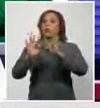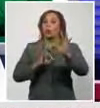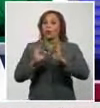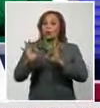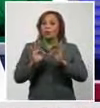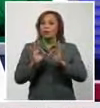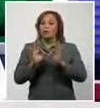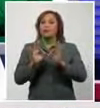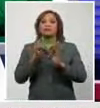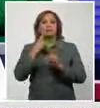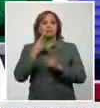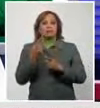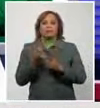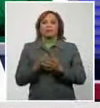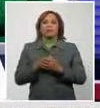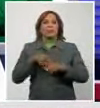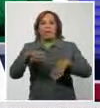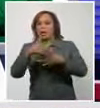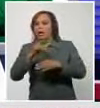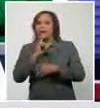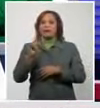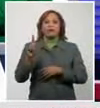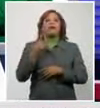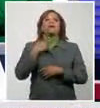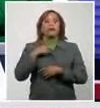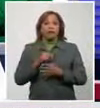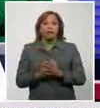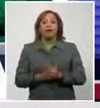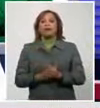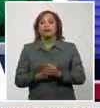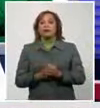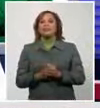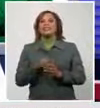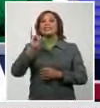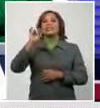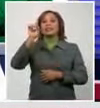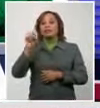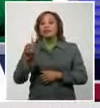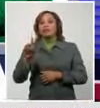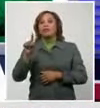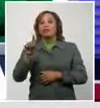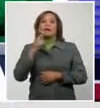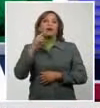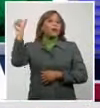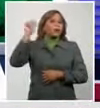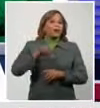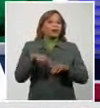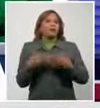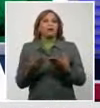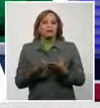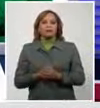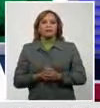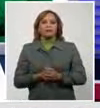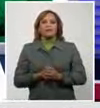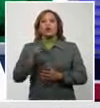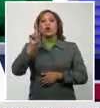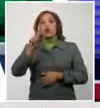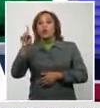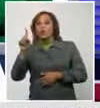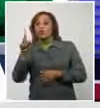los tengan expuestos. Bueno, pues ya se acumulan 61. Y lo que es peor todavía, 11 de